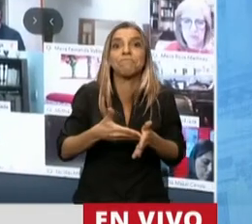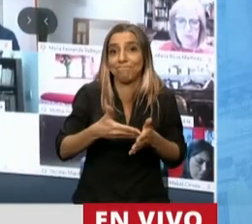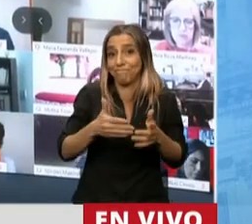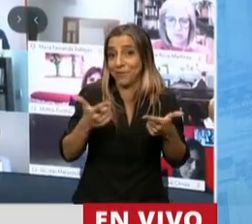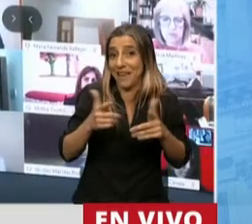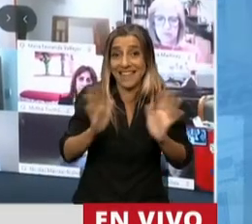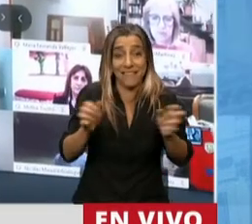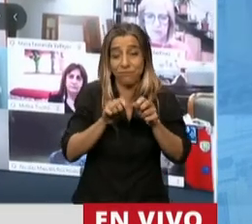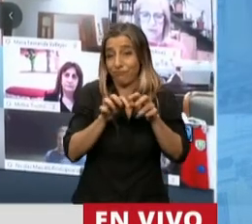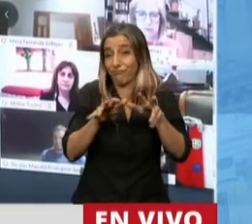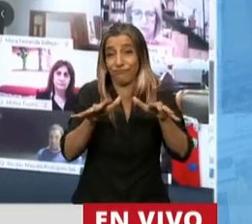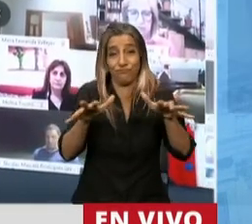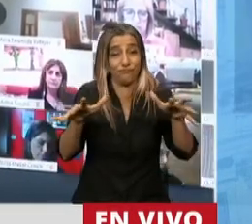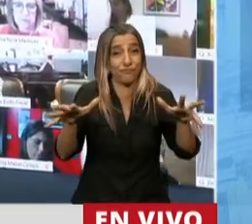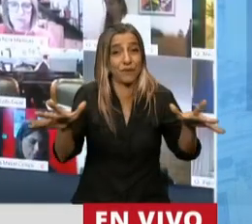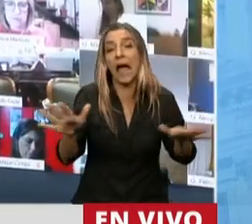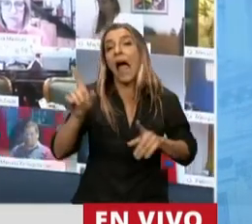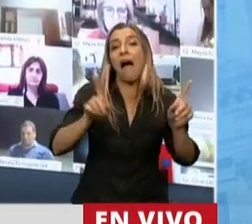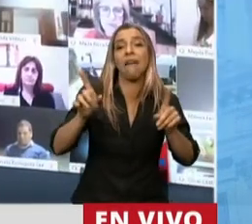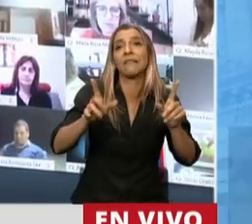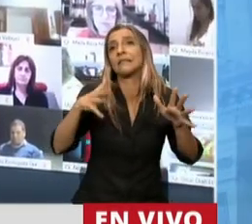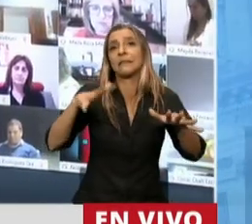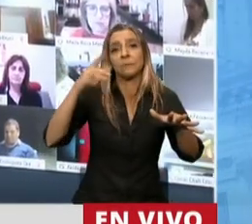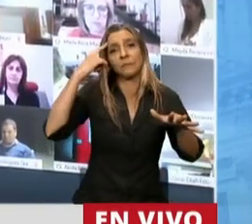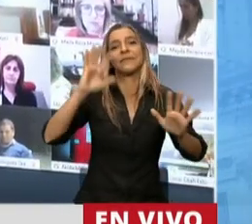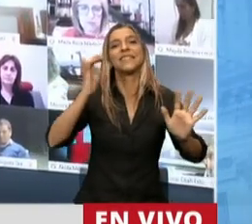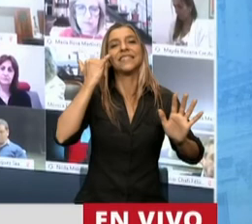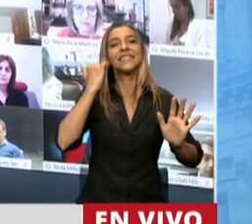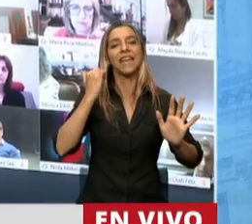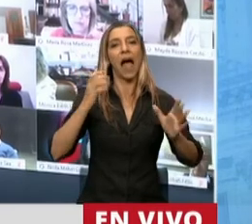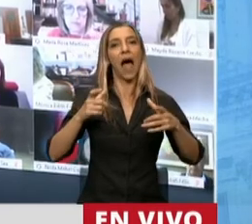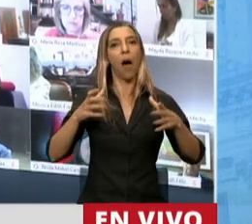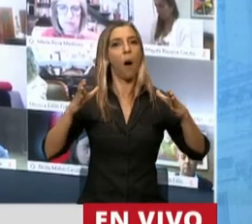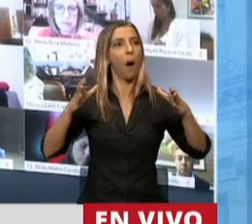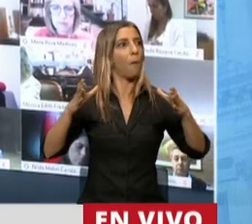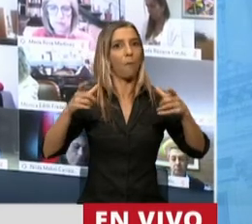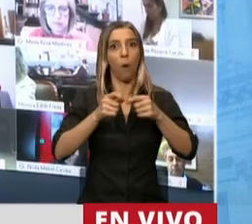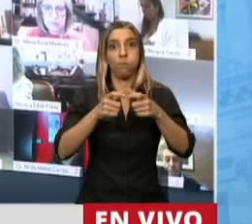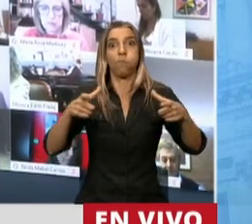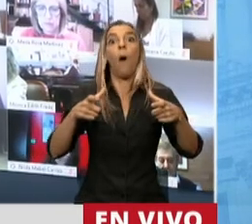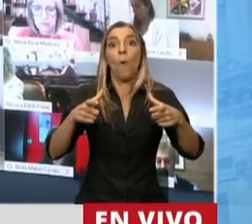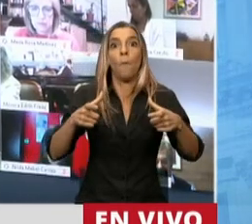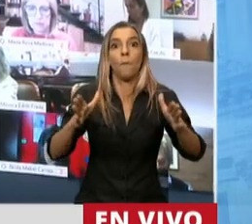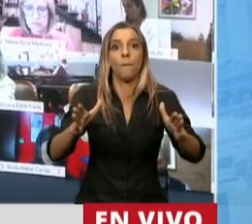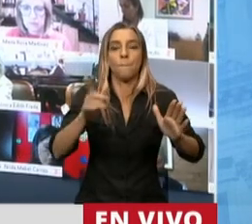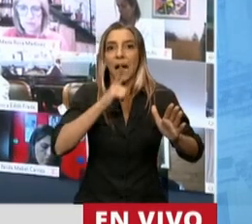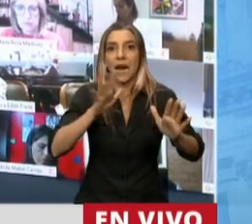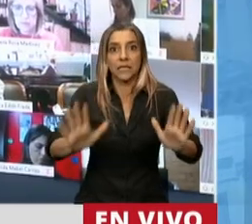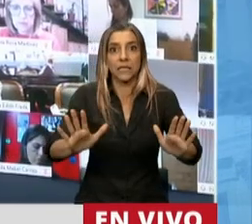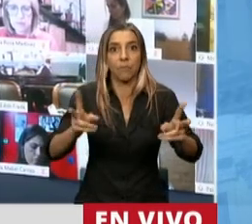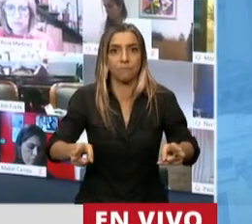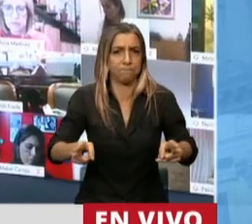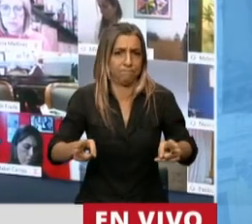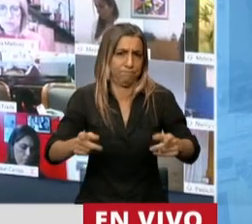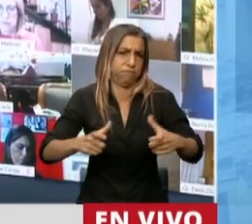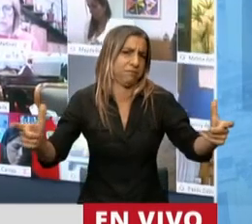ahí, cuando se cree que la cosa está controlada, siempre aparece un brote más. En la provincia del Chaco hemos